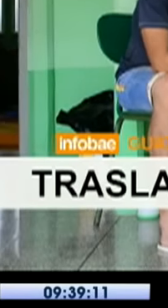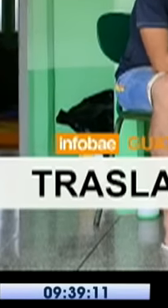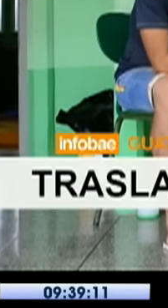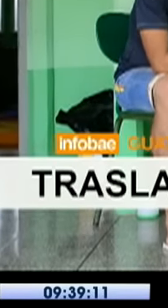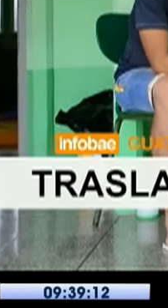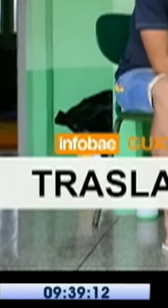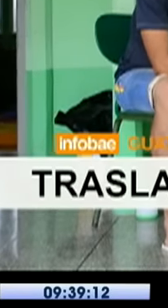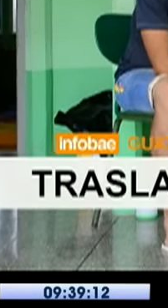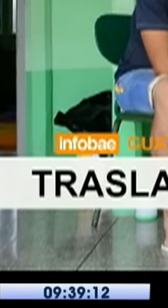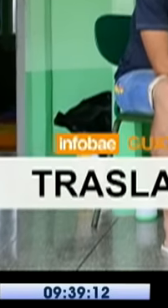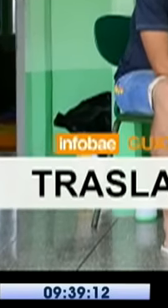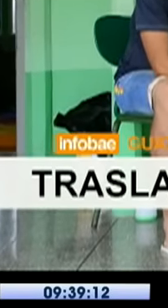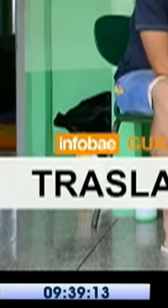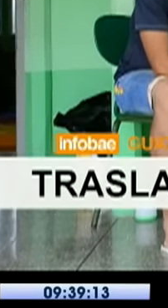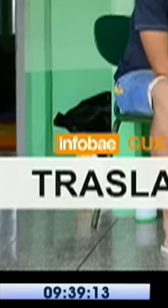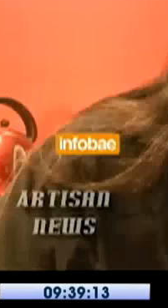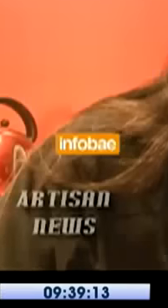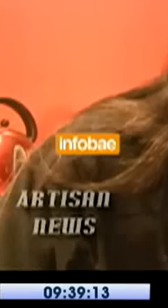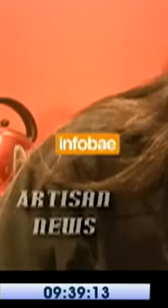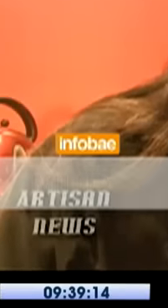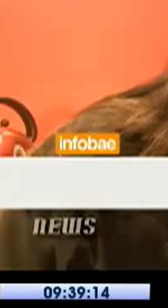que formará parte del primer traslado.